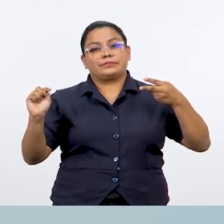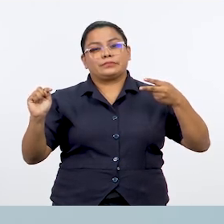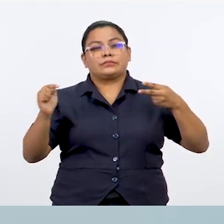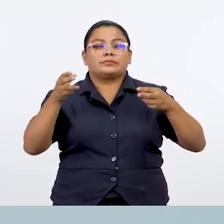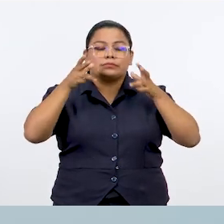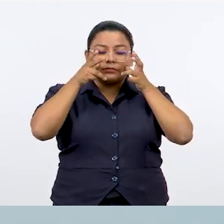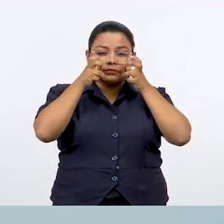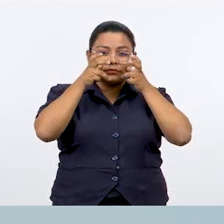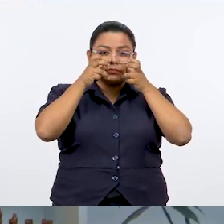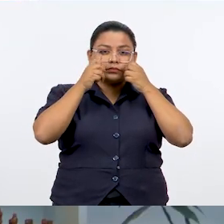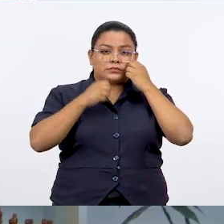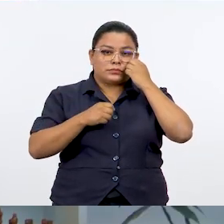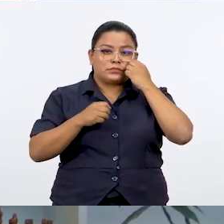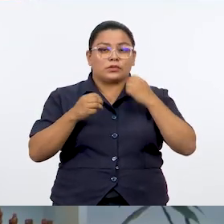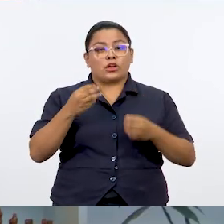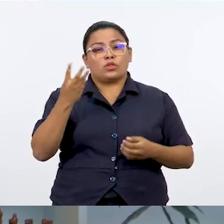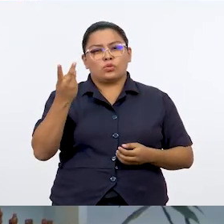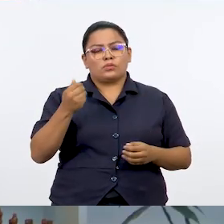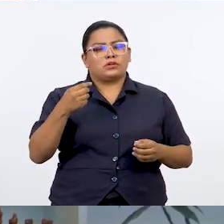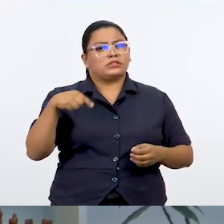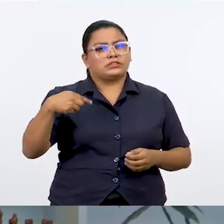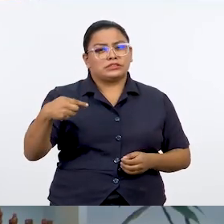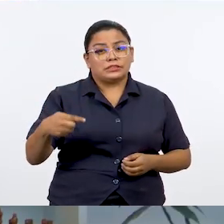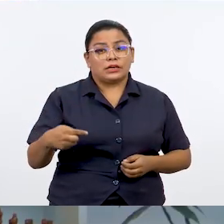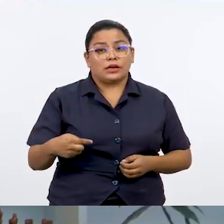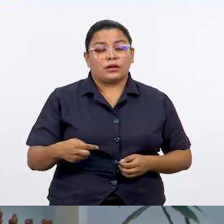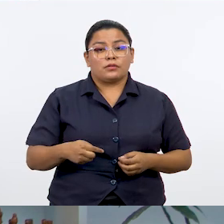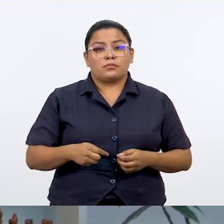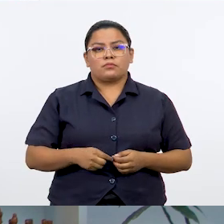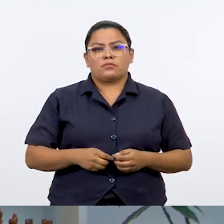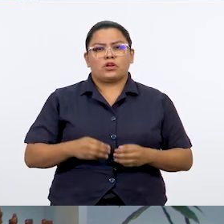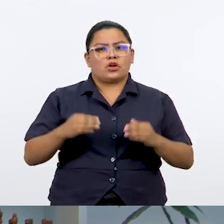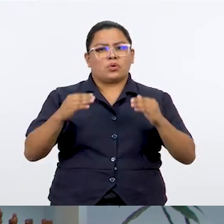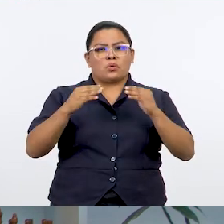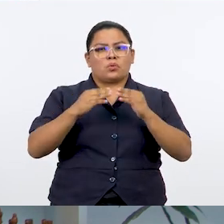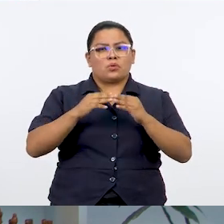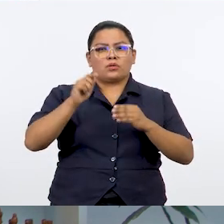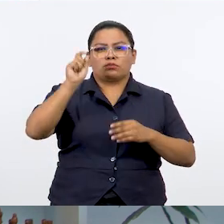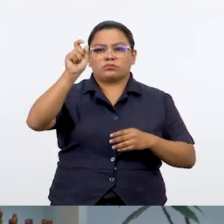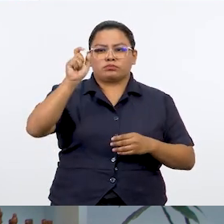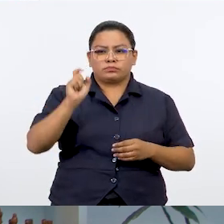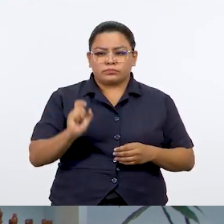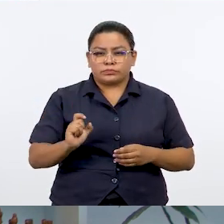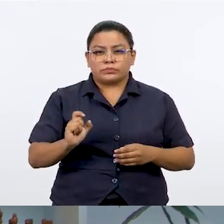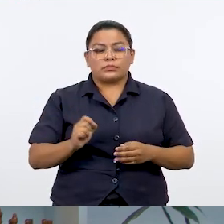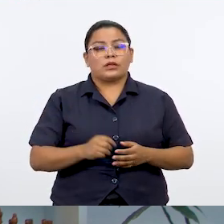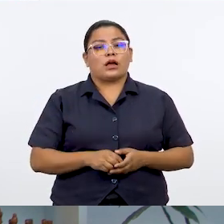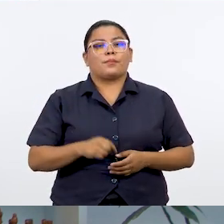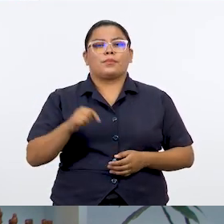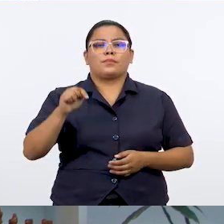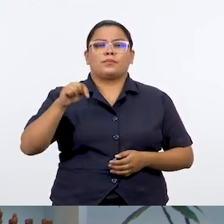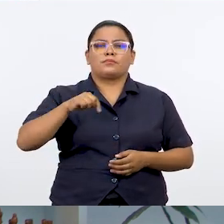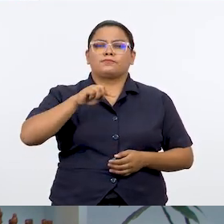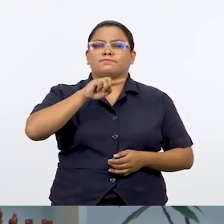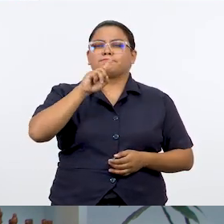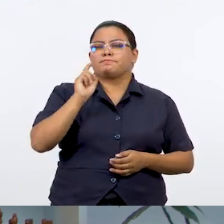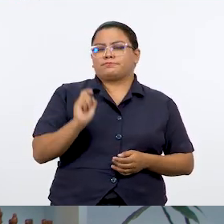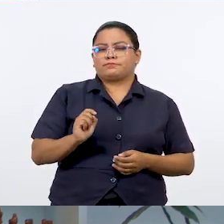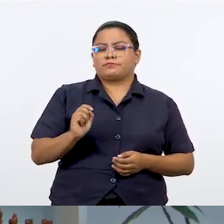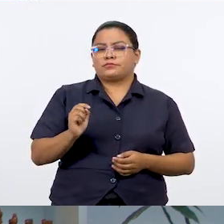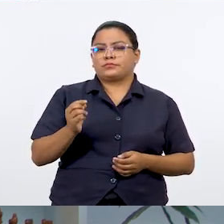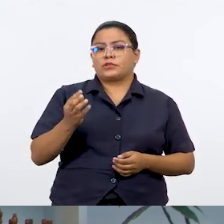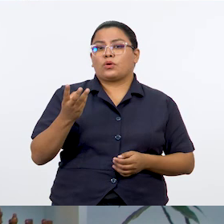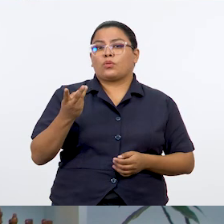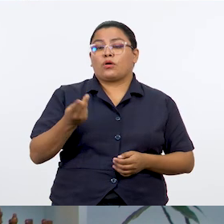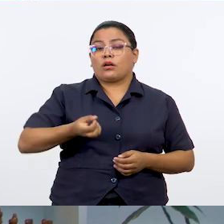Si observamos, estos valores siempre deben de estar en correspondencia. Ahora, la pregunta es,